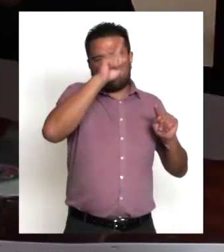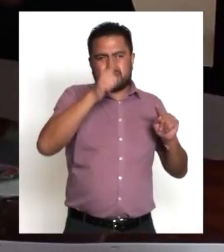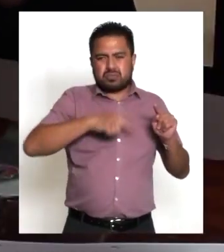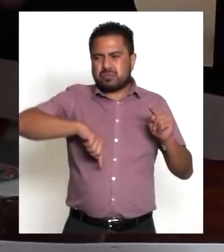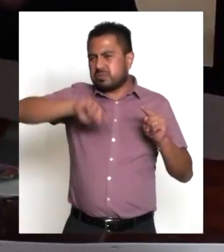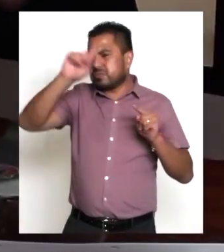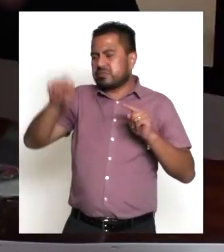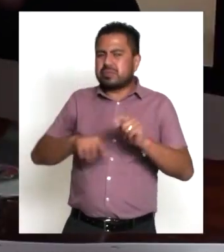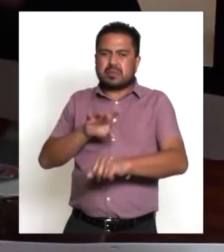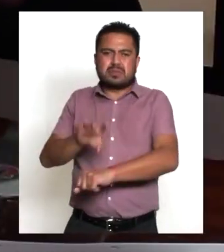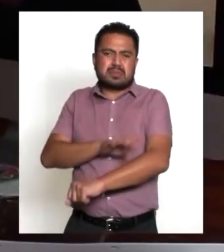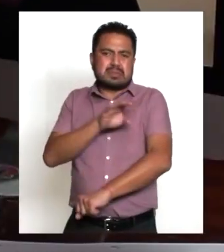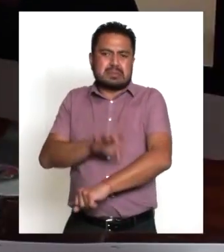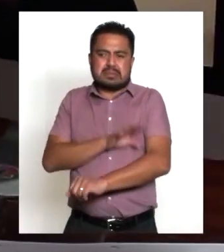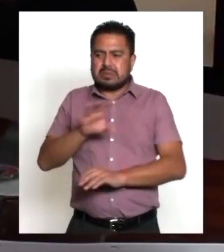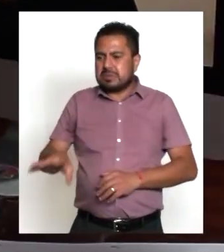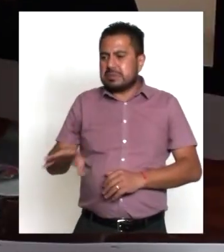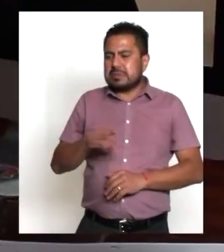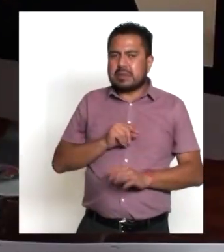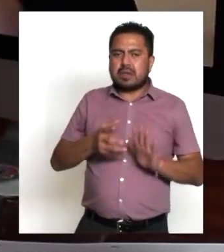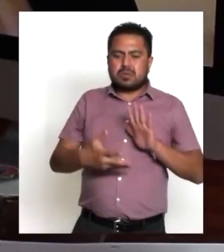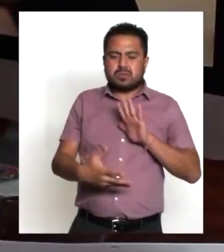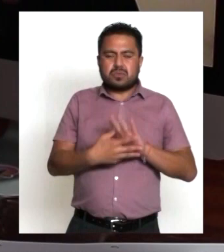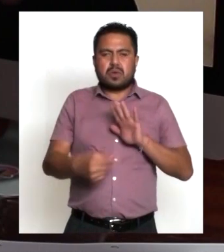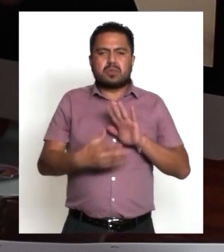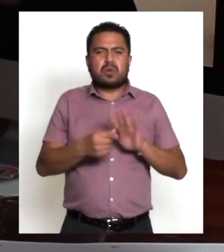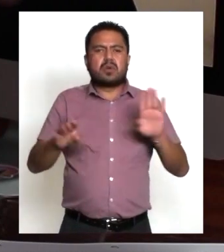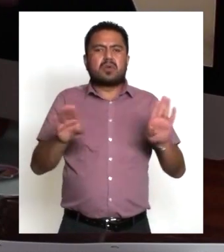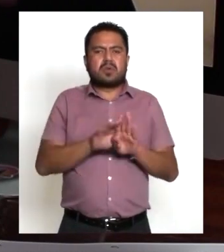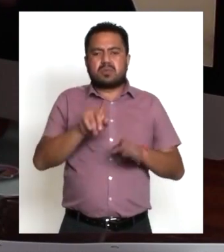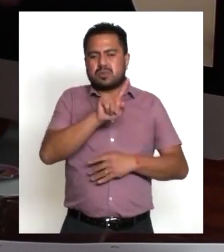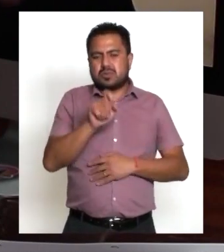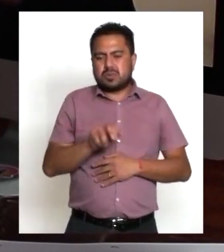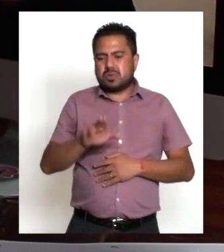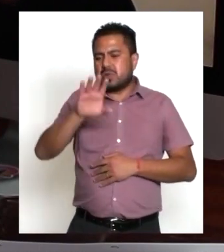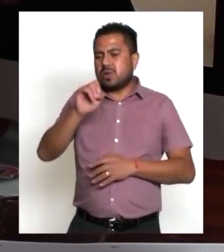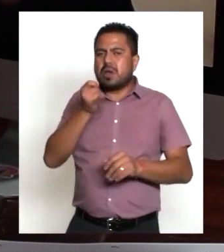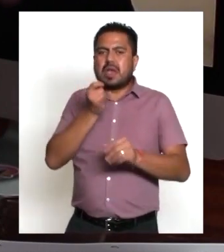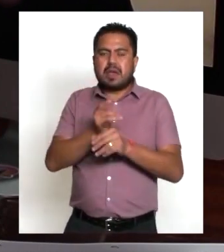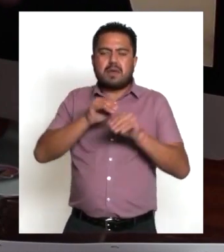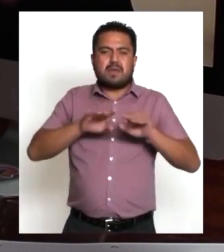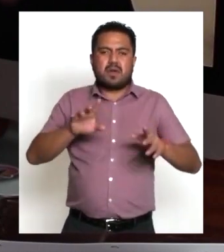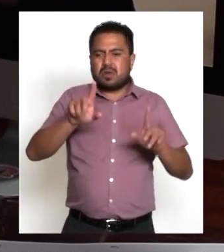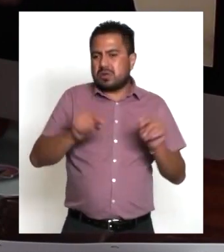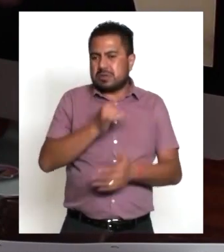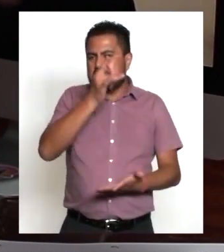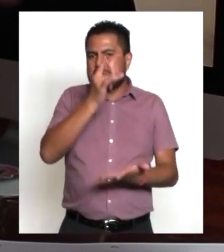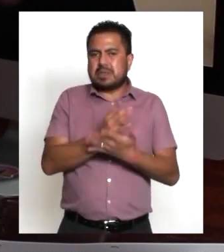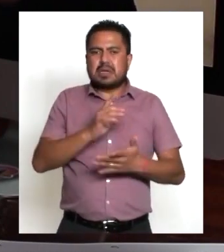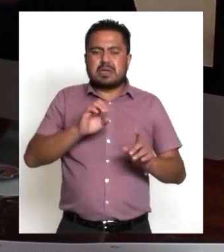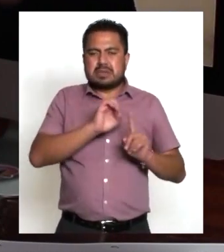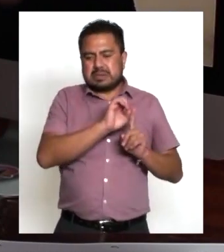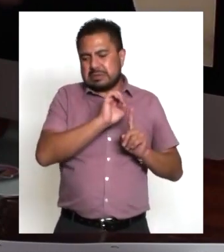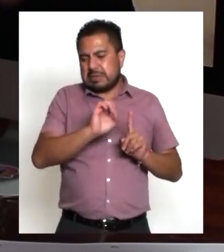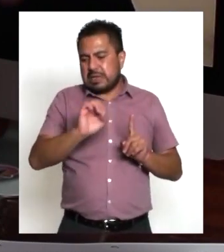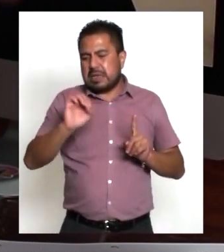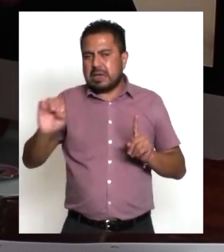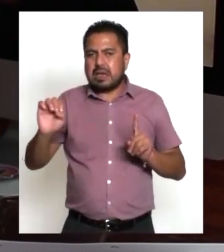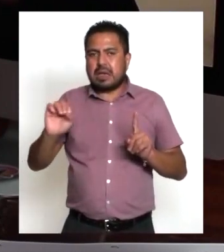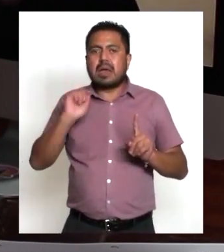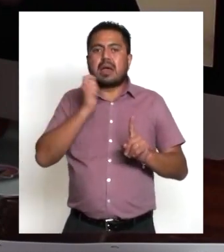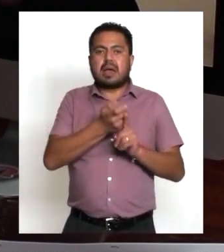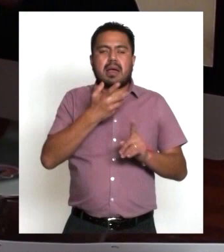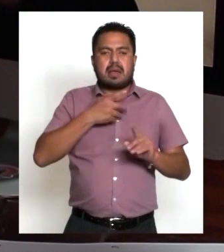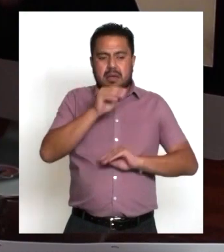onda electromagnética que va grabando como un surco de información. Solo se graban unos y ceros, es